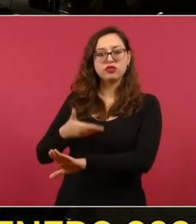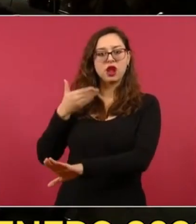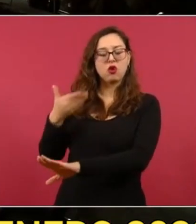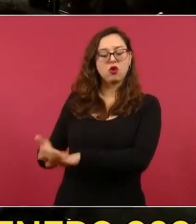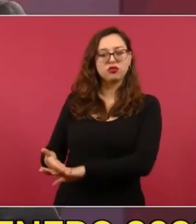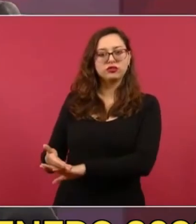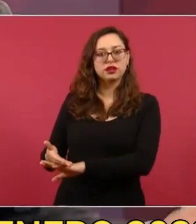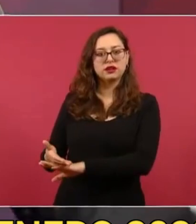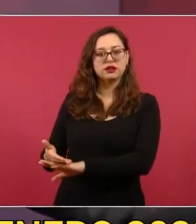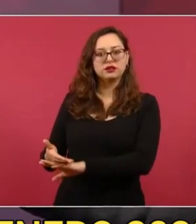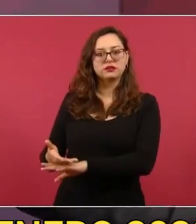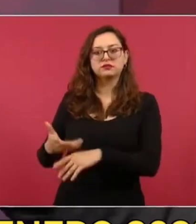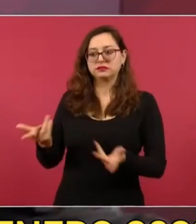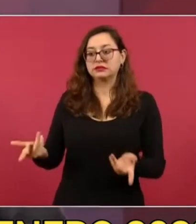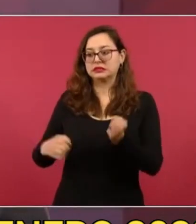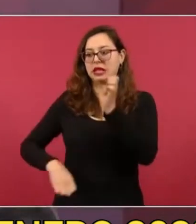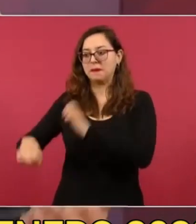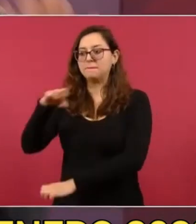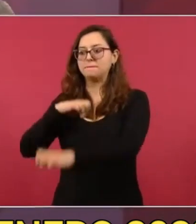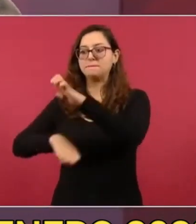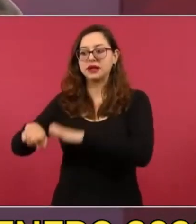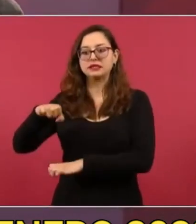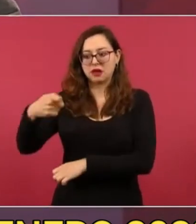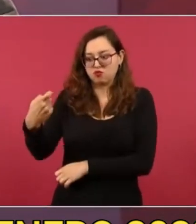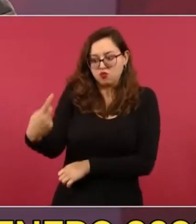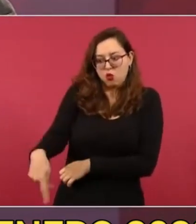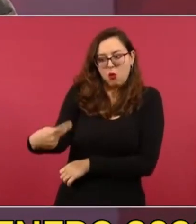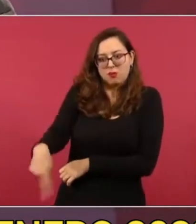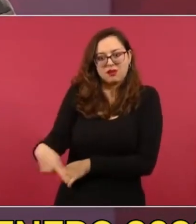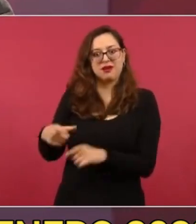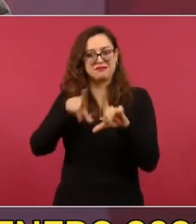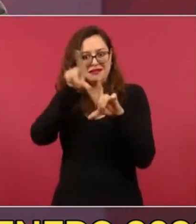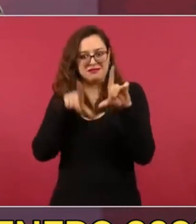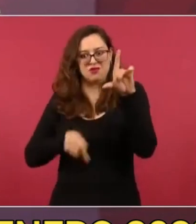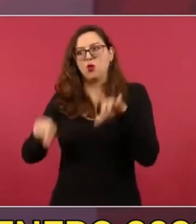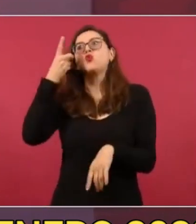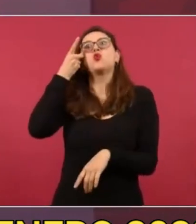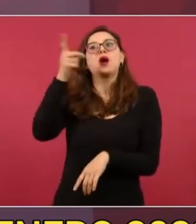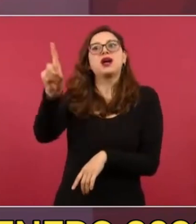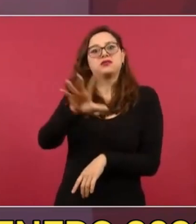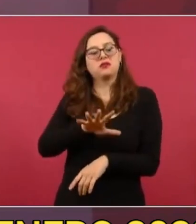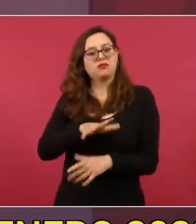empleados de las aerolíneas que pertenecían